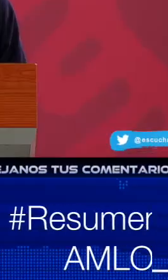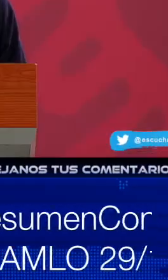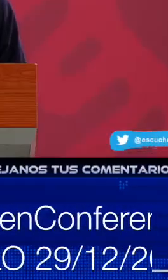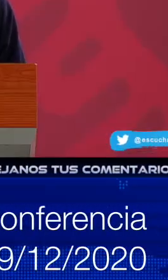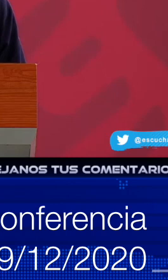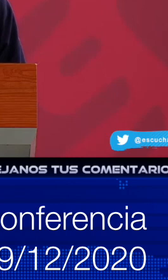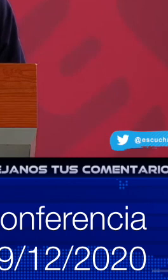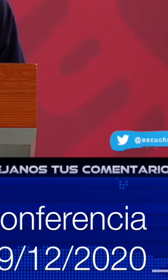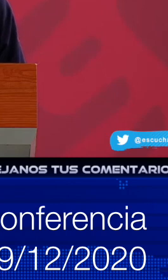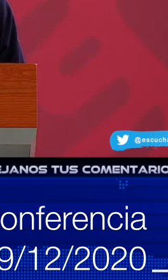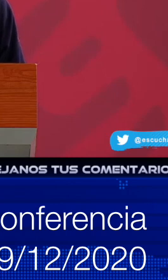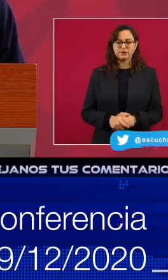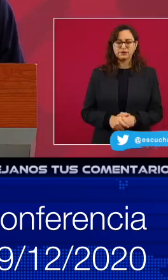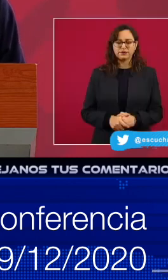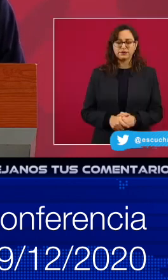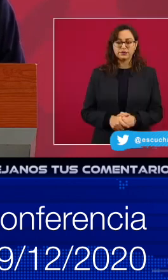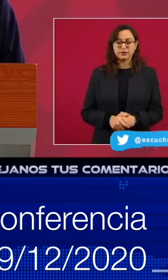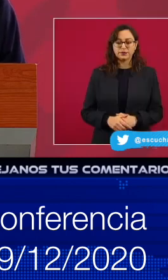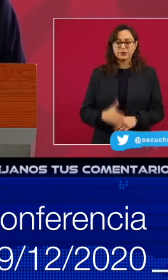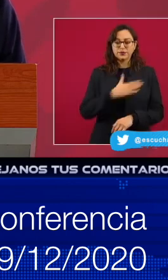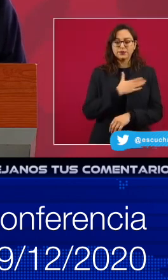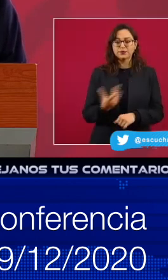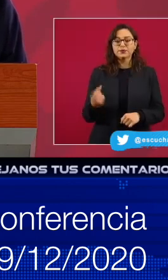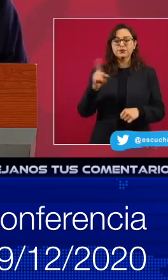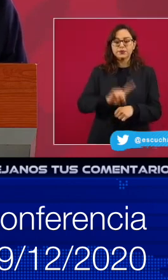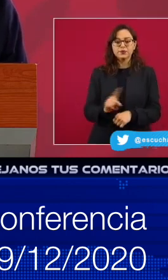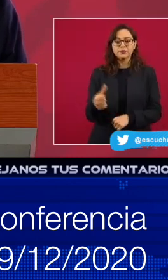Muy buenos días. El día de hoy vamos a